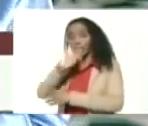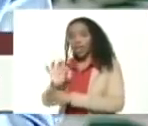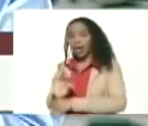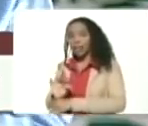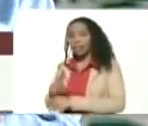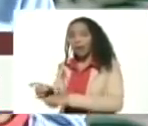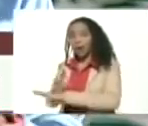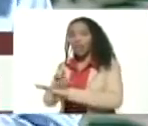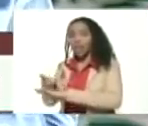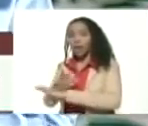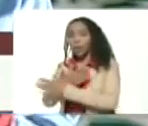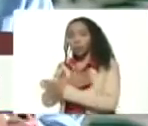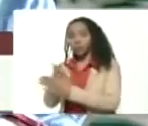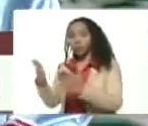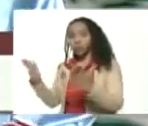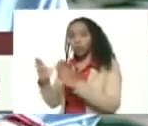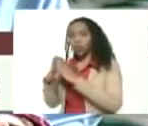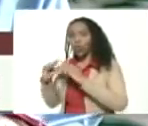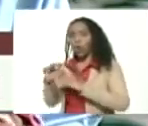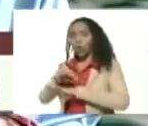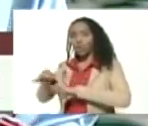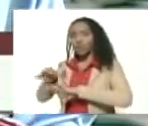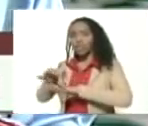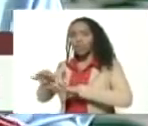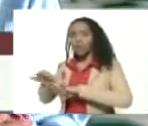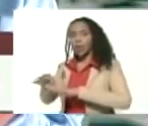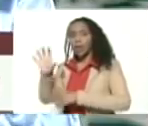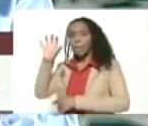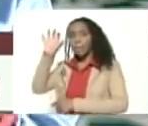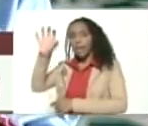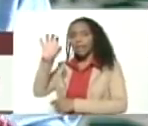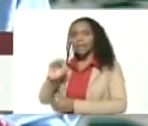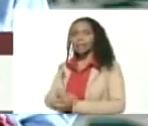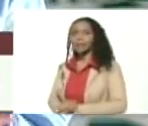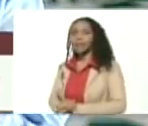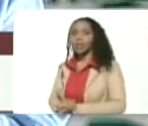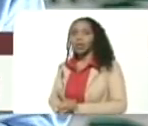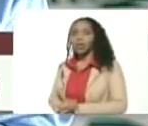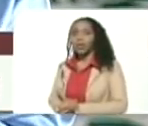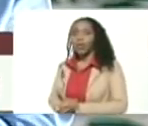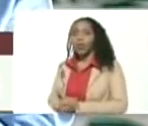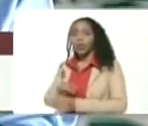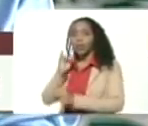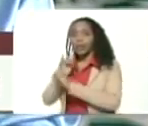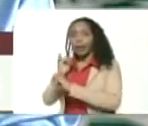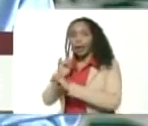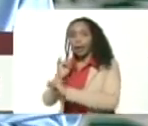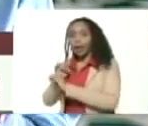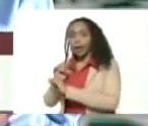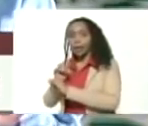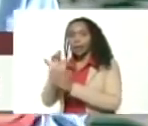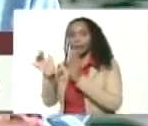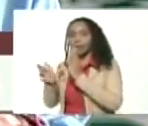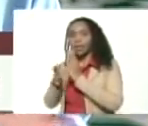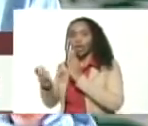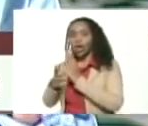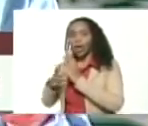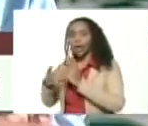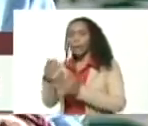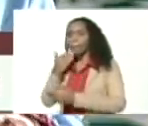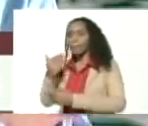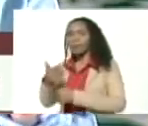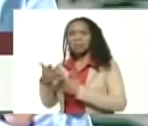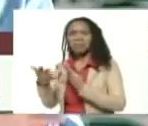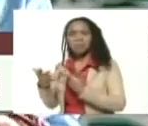Gobierno a disposición de todos los municipios del país, un software, una plataforma tecnológica que le permita